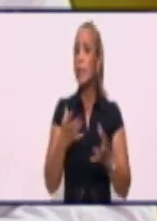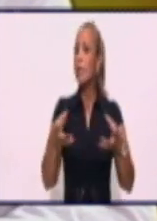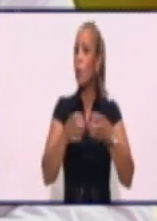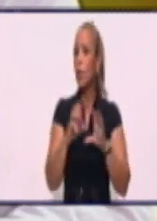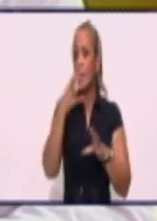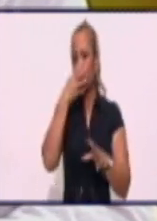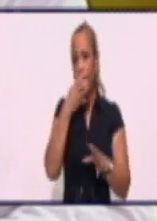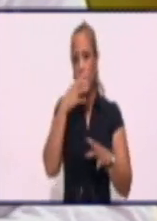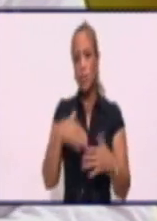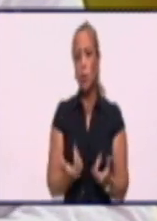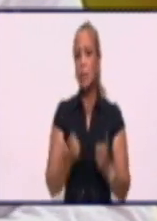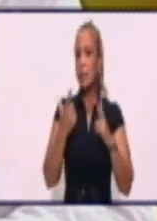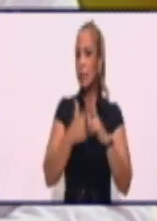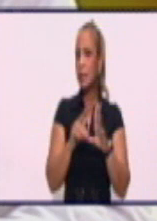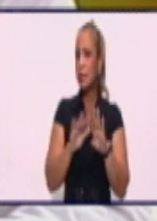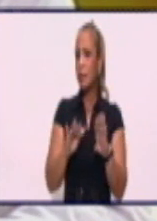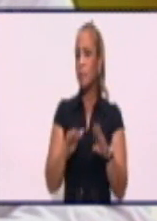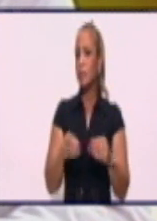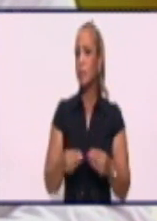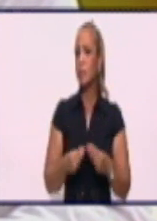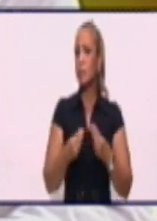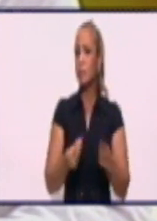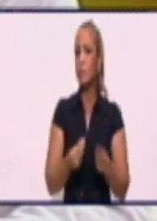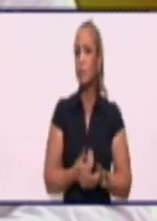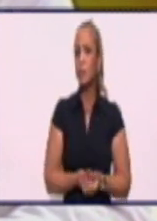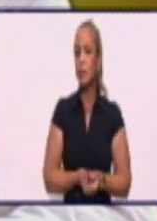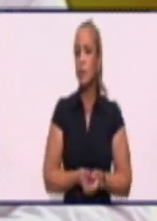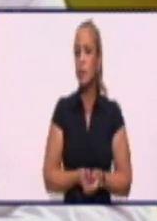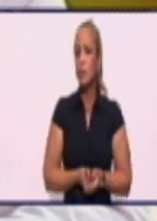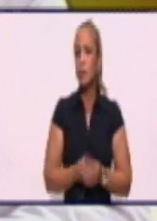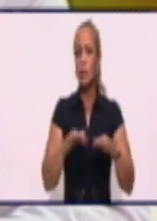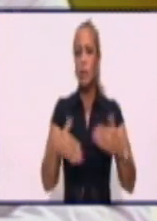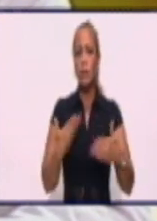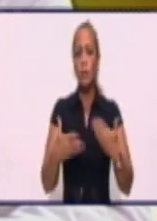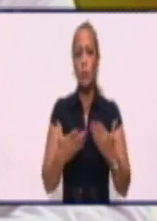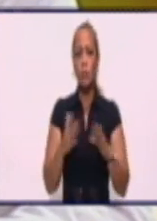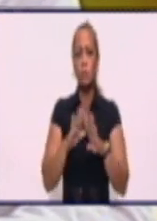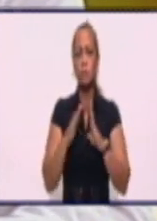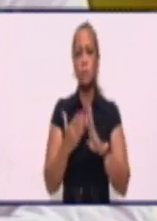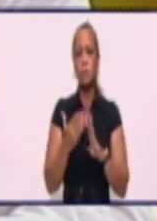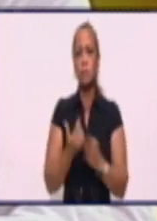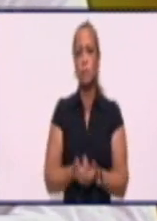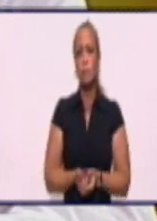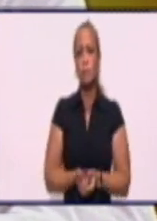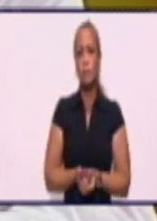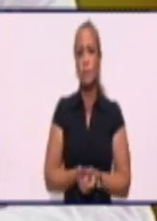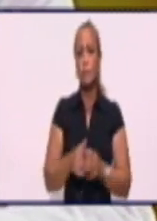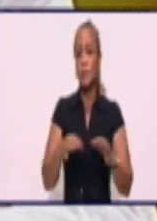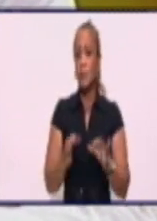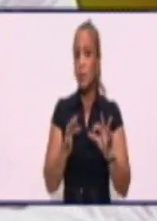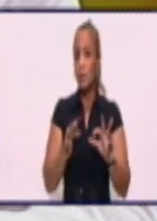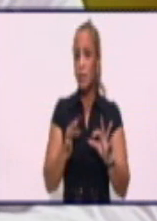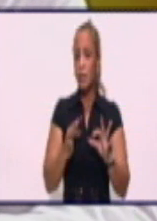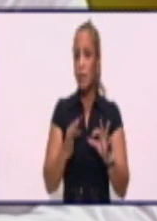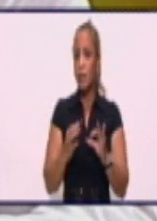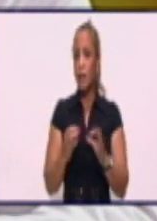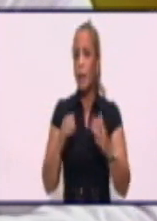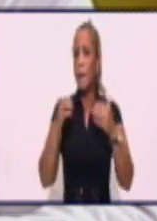y ya cuando ya prácticamente ya teníamos prácticamente el envío, la empresa que iba a